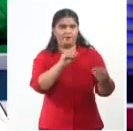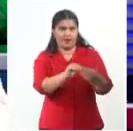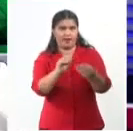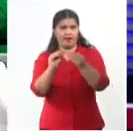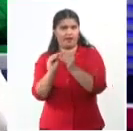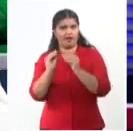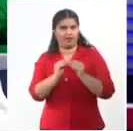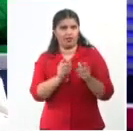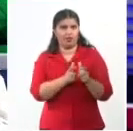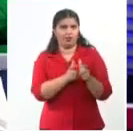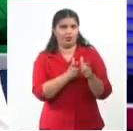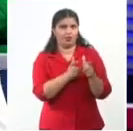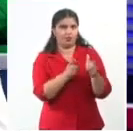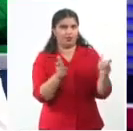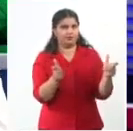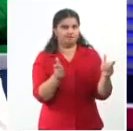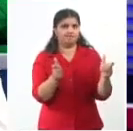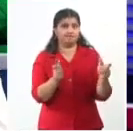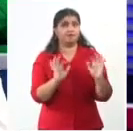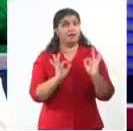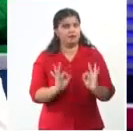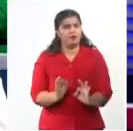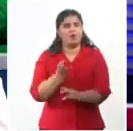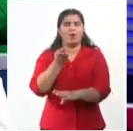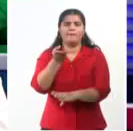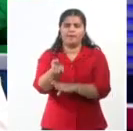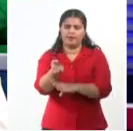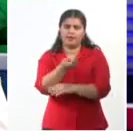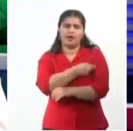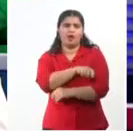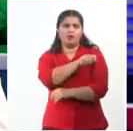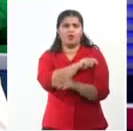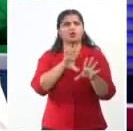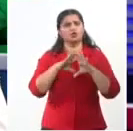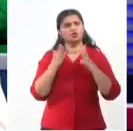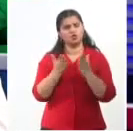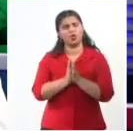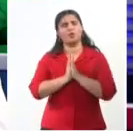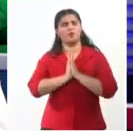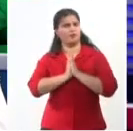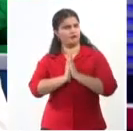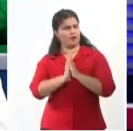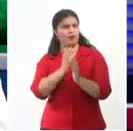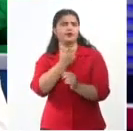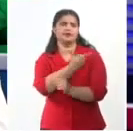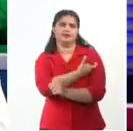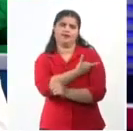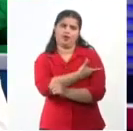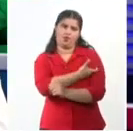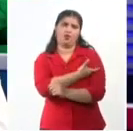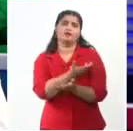la transmisión y que se produzcan las variantes. Eso en primer lugar. En segundo lugar,